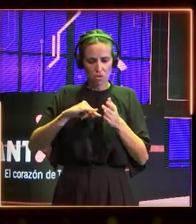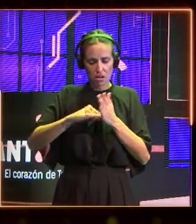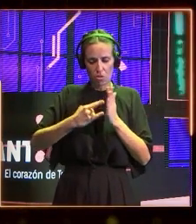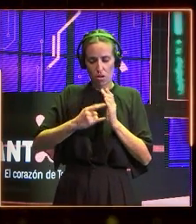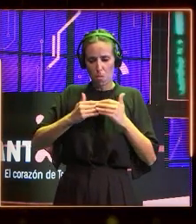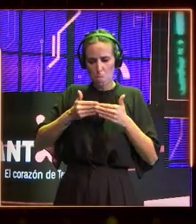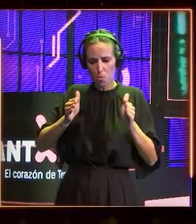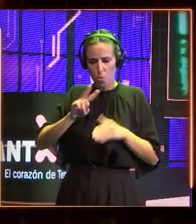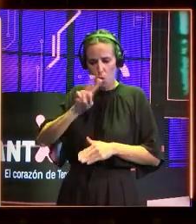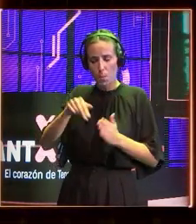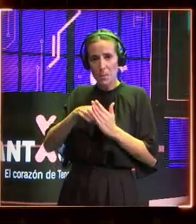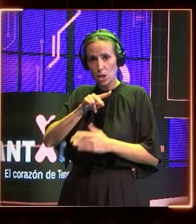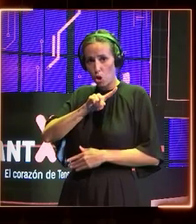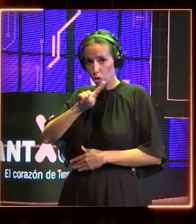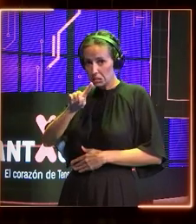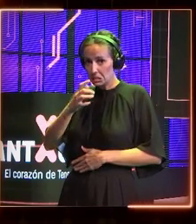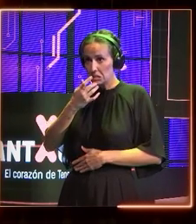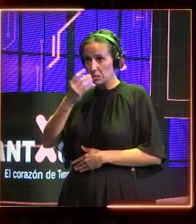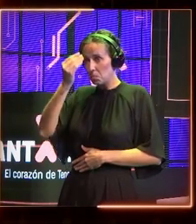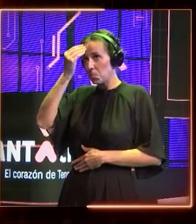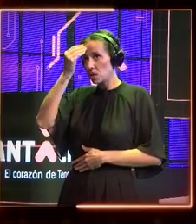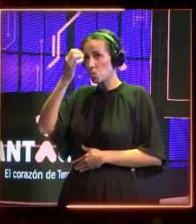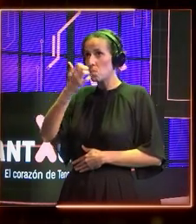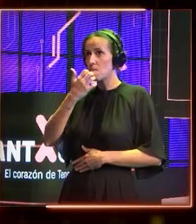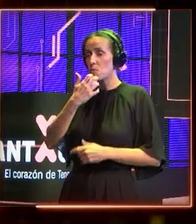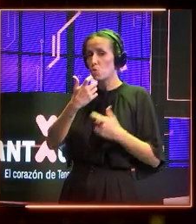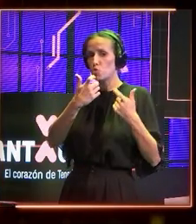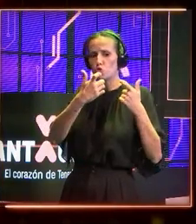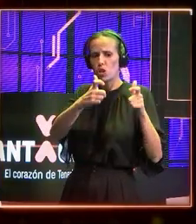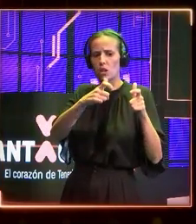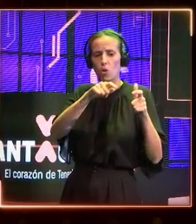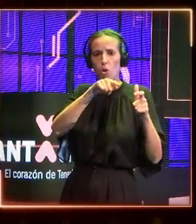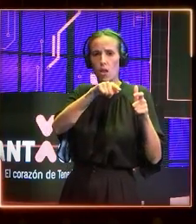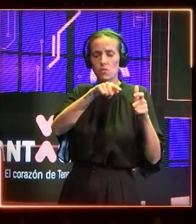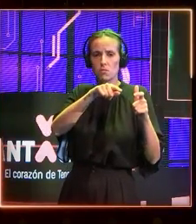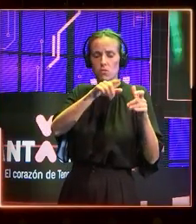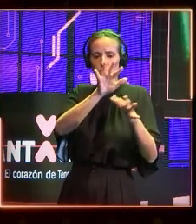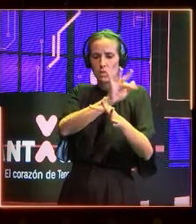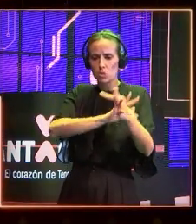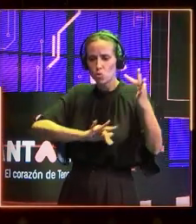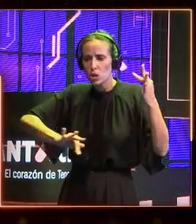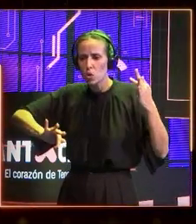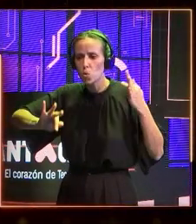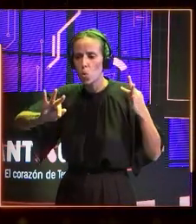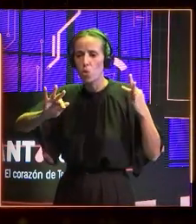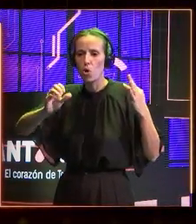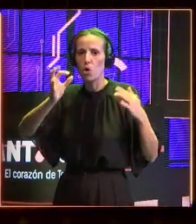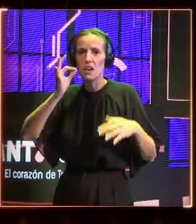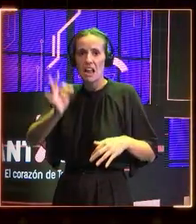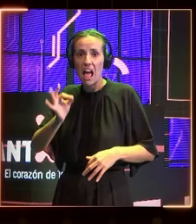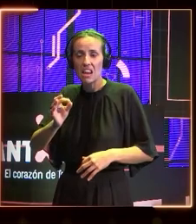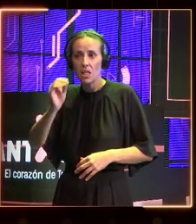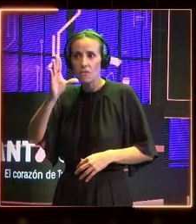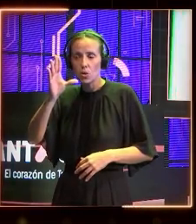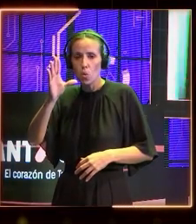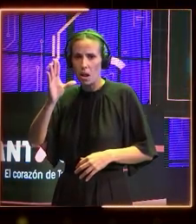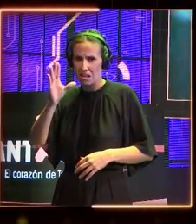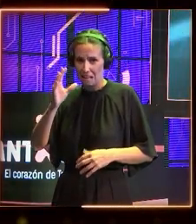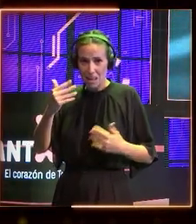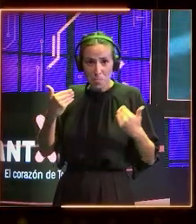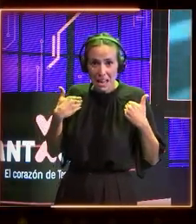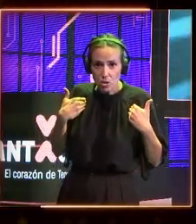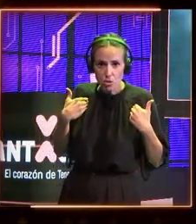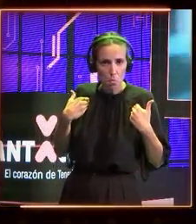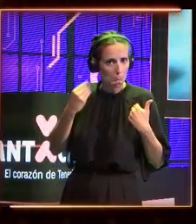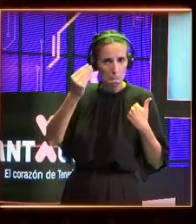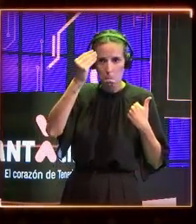2011 Si hubiera tenido que elegir un sector que fuera sustituido por la realidad virtual pues no hubiera dicho los gimnasios Pues bueno Yo hoy